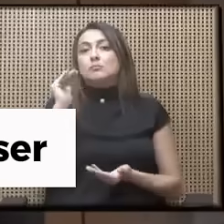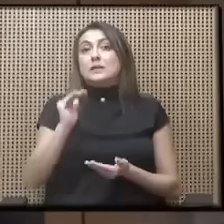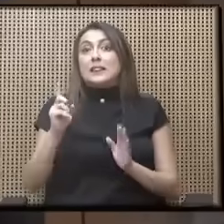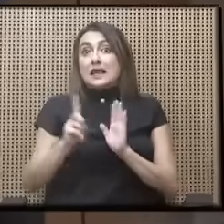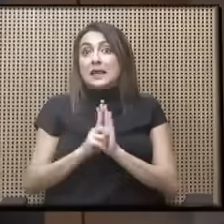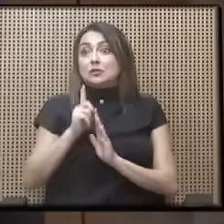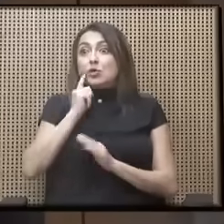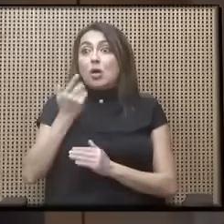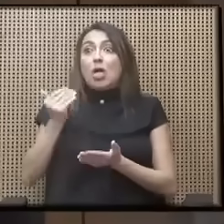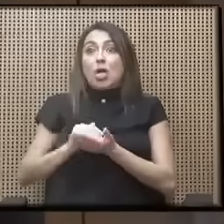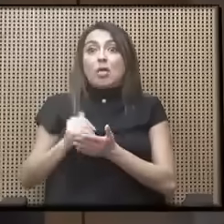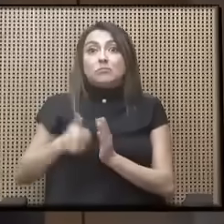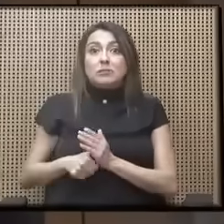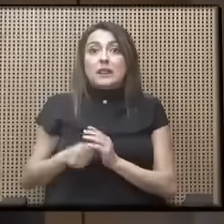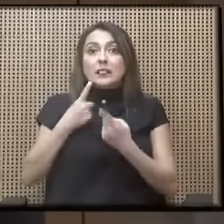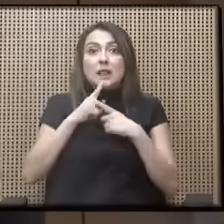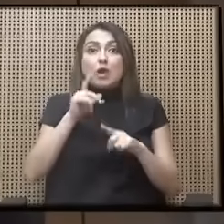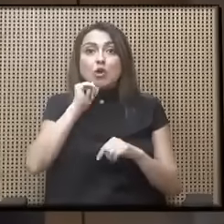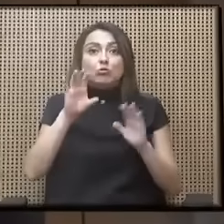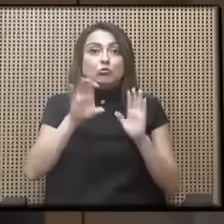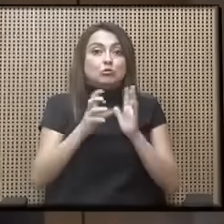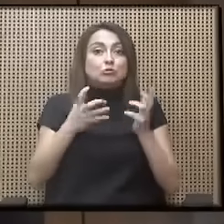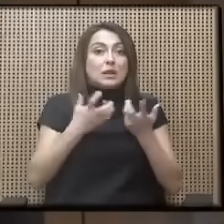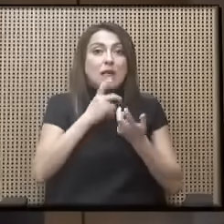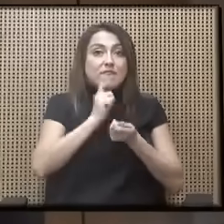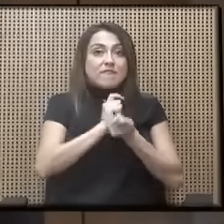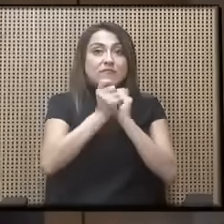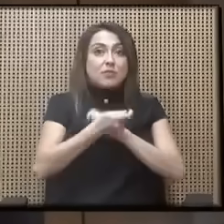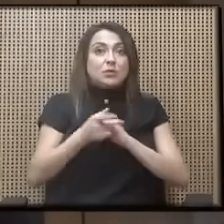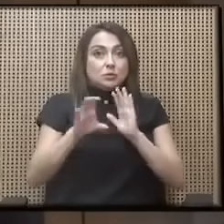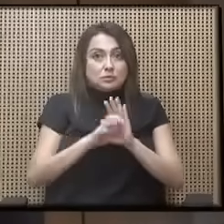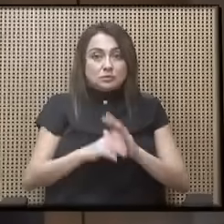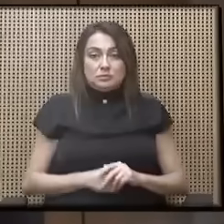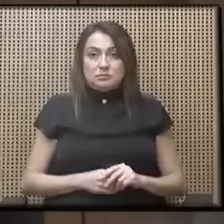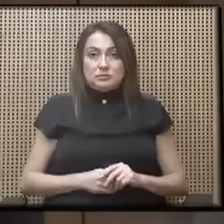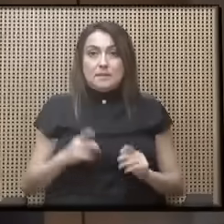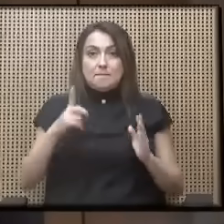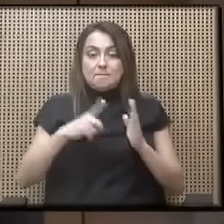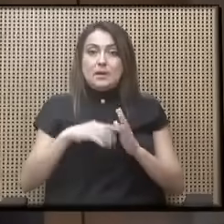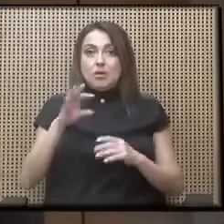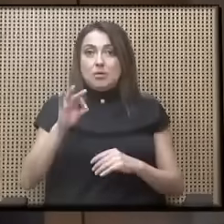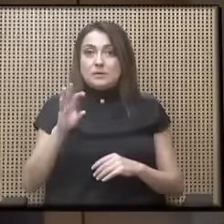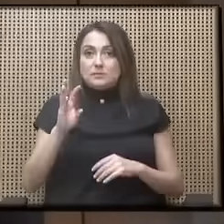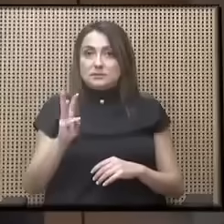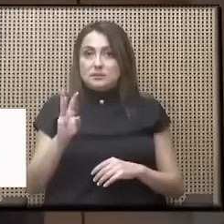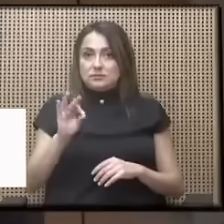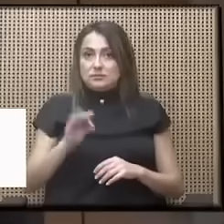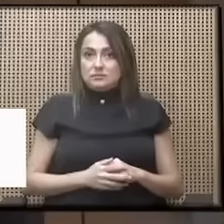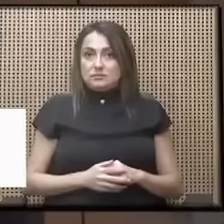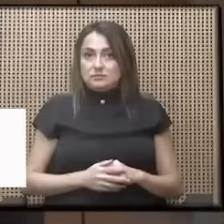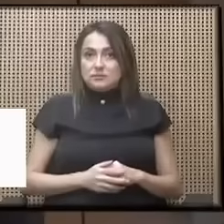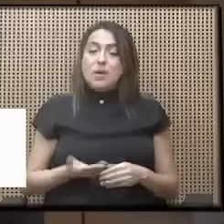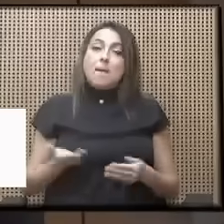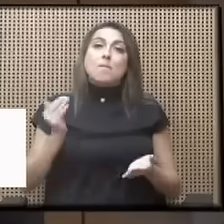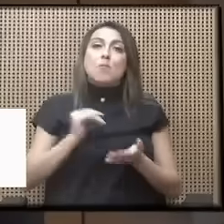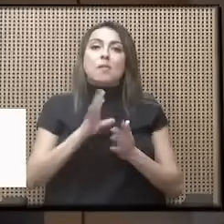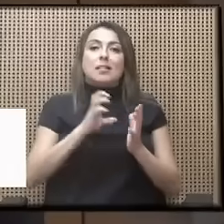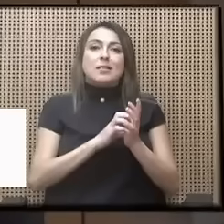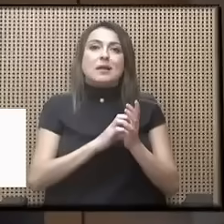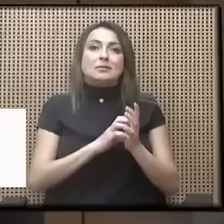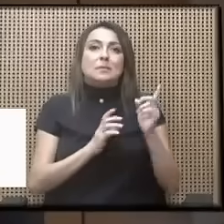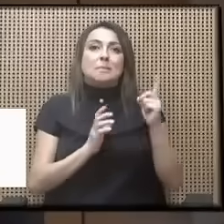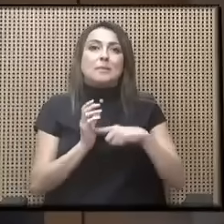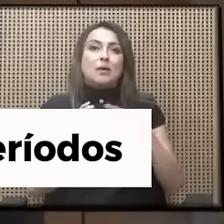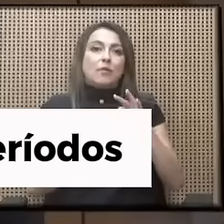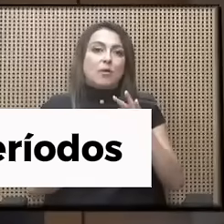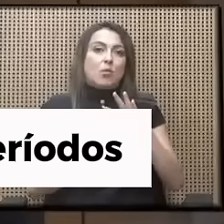derecho a ser electo, se declara inconstitucional la reforma constitucional de 1969 y vuelve el texto del